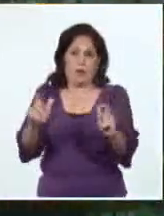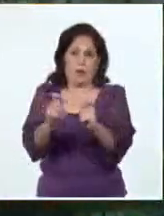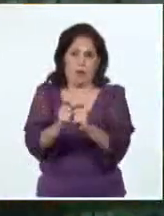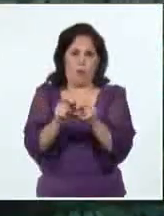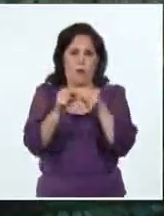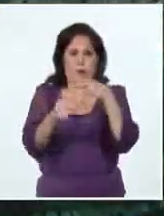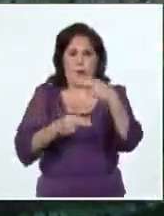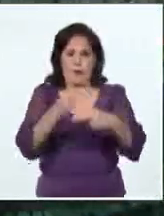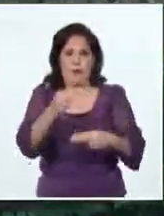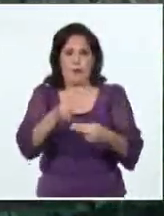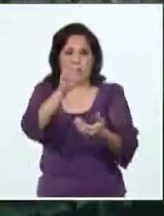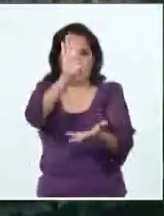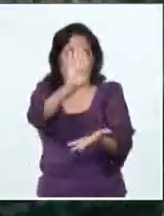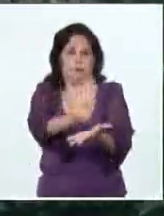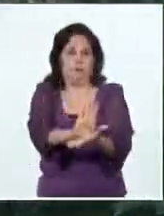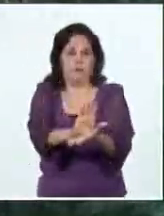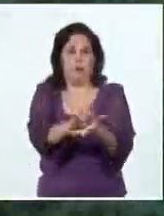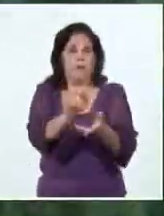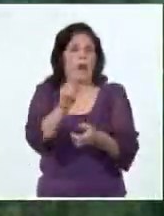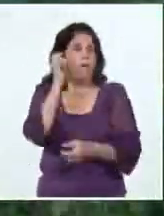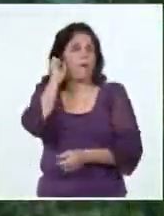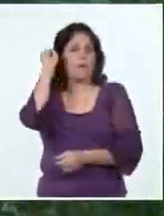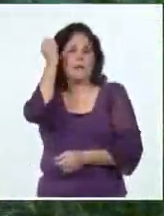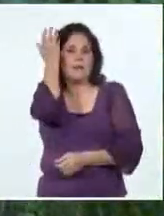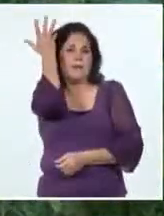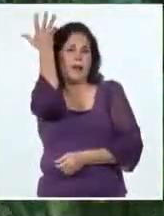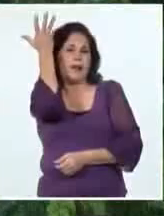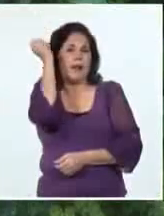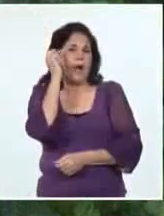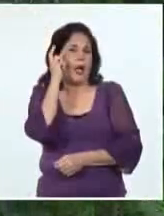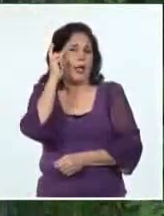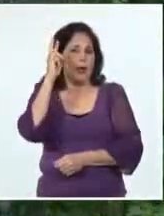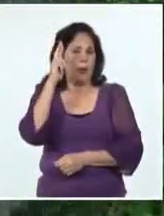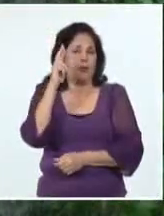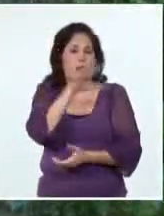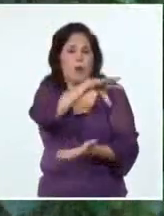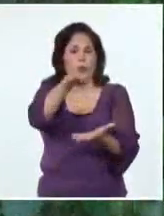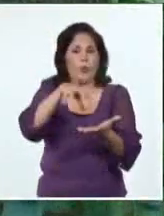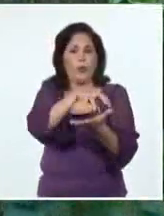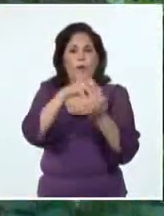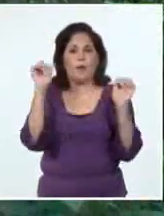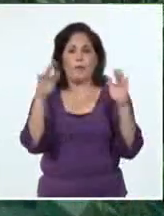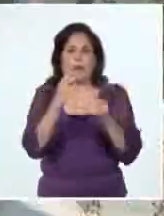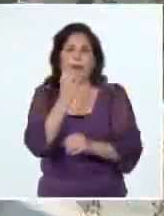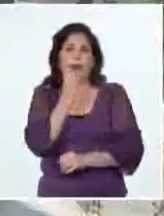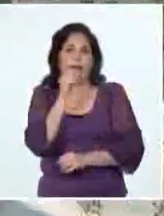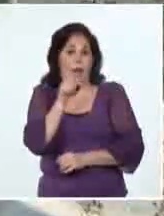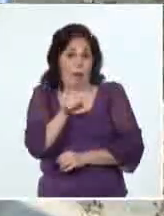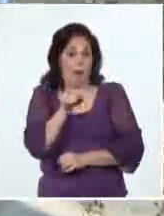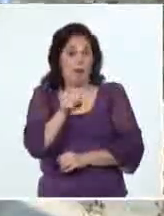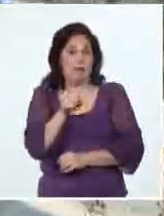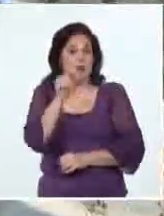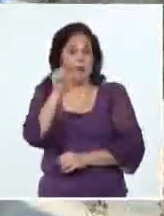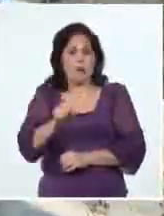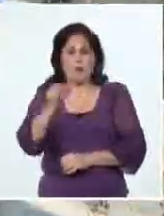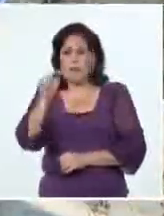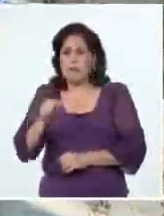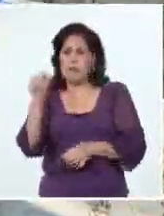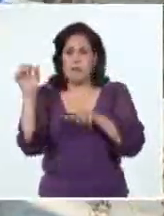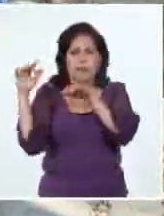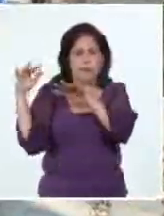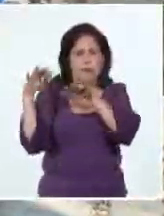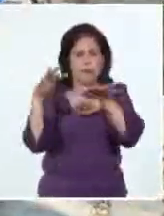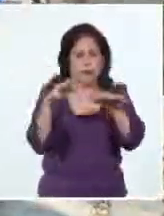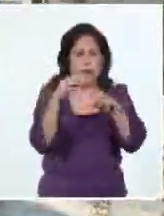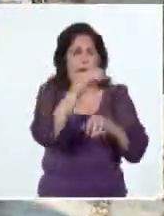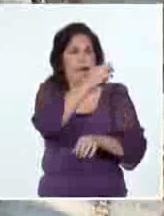efectuado en el mausoleo dedicado a Celia Sánchez Manduley en el capitalino Parque Lenin. Varias generaciones de combatientes